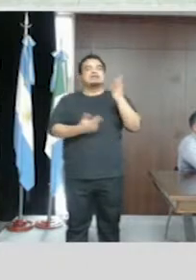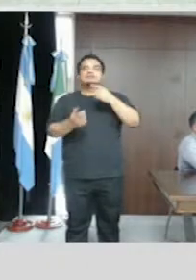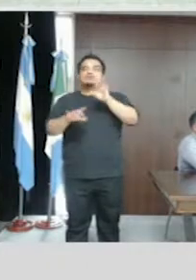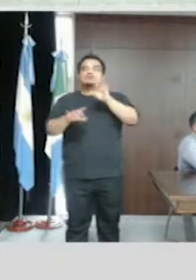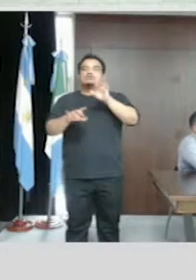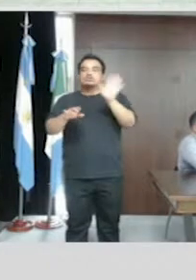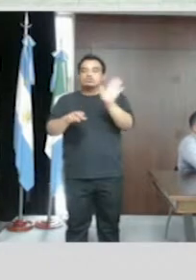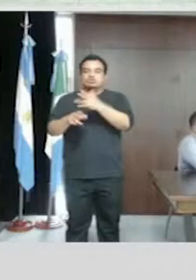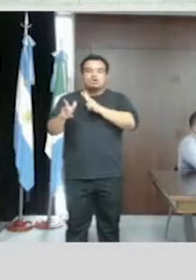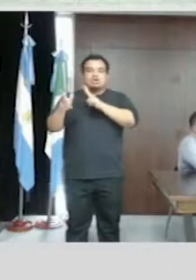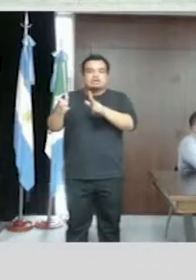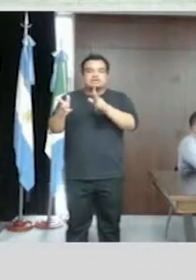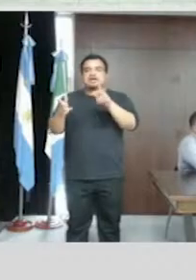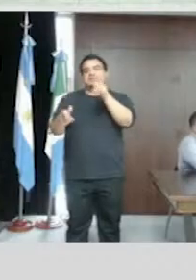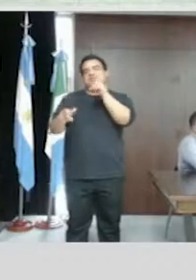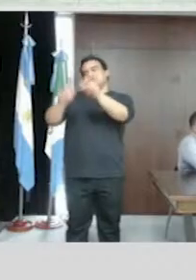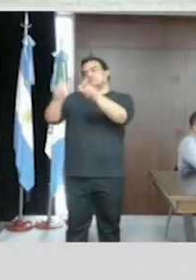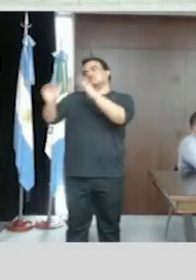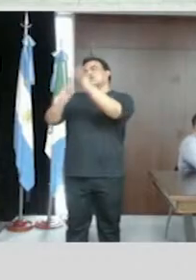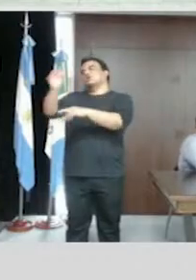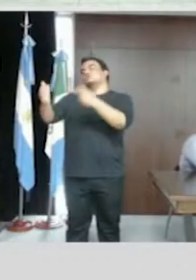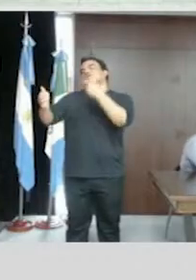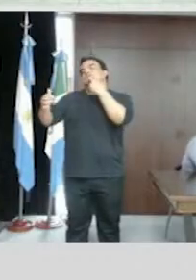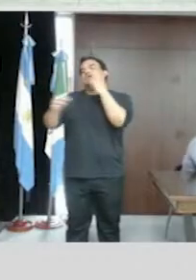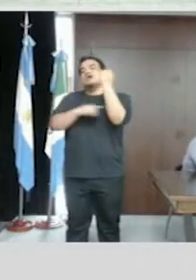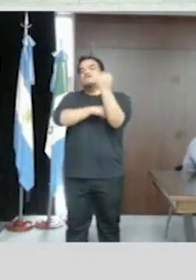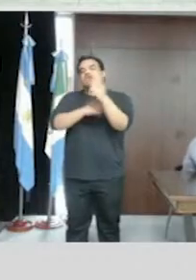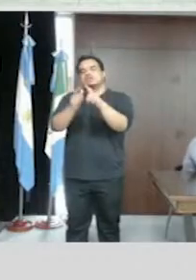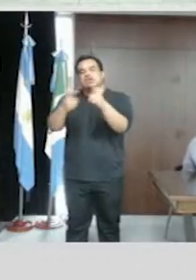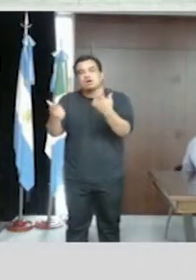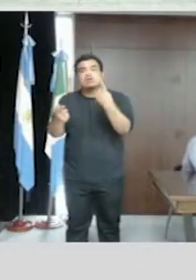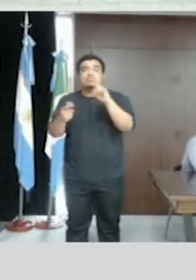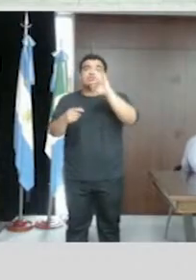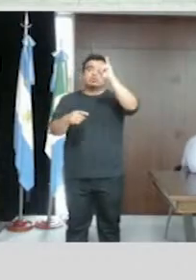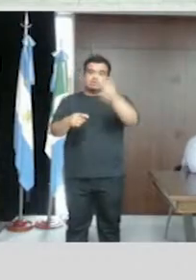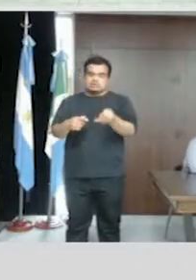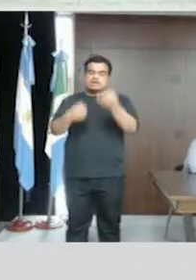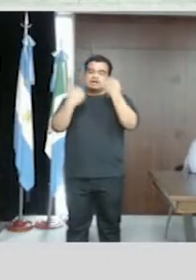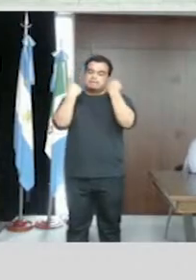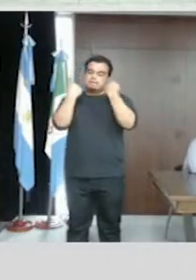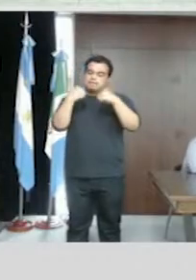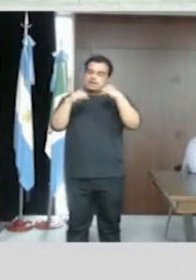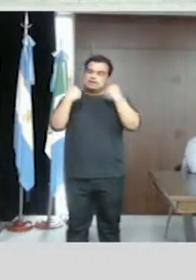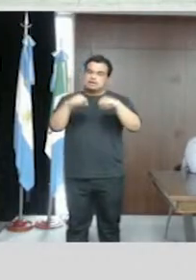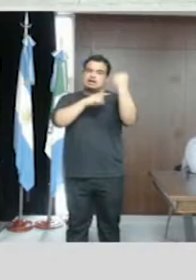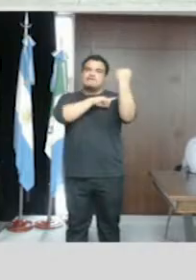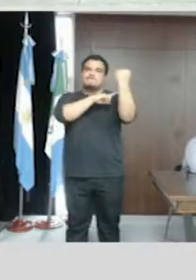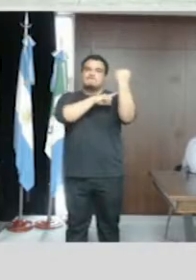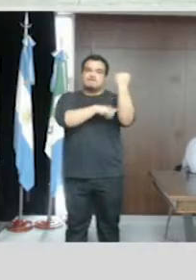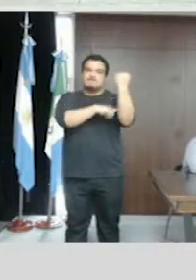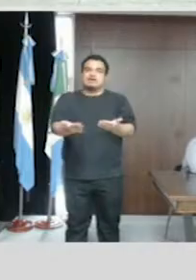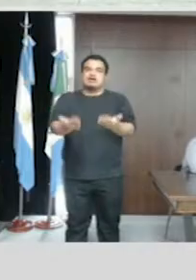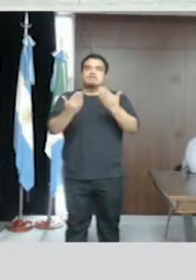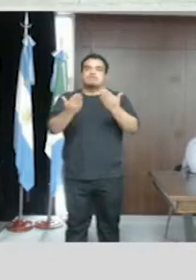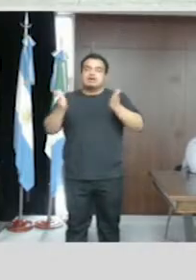si fuerza es lo que más necesitamos, perdemos fibras musculares, perdemos masa muscular. Bueno, ahora es como que la movida está